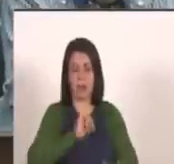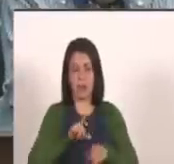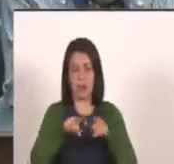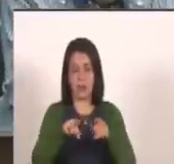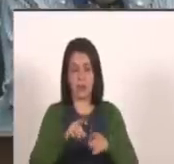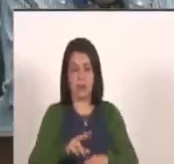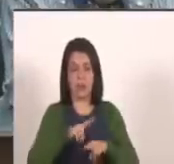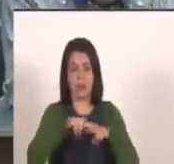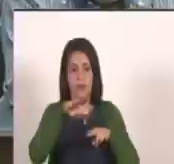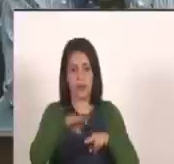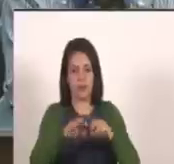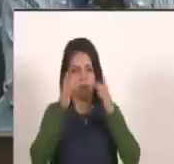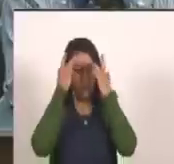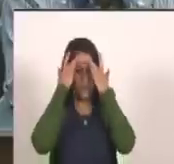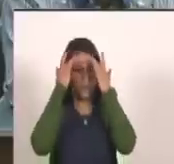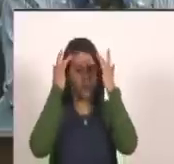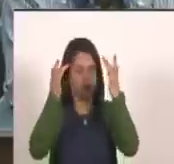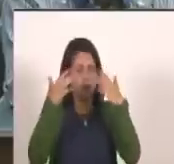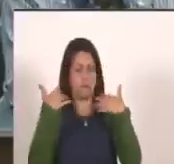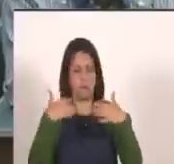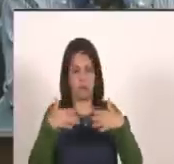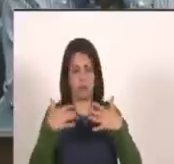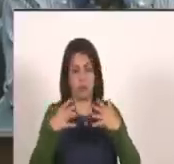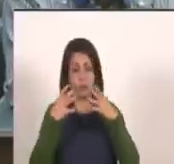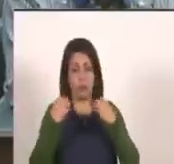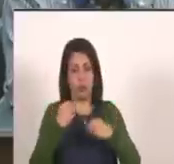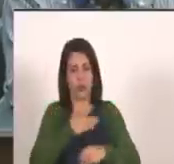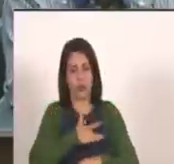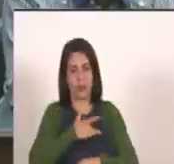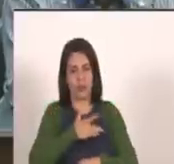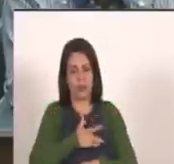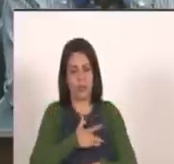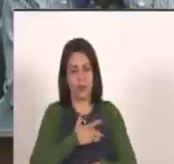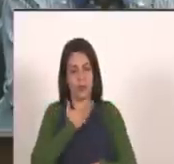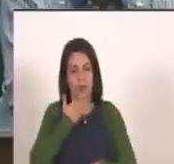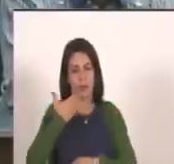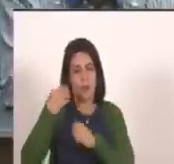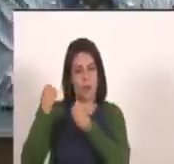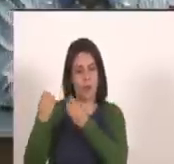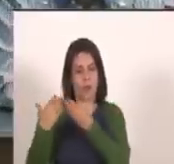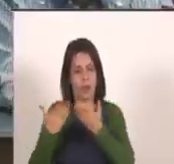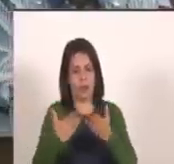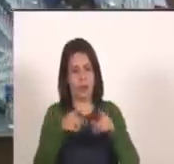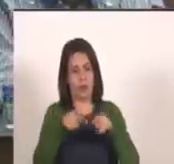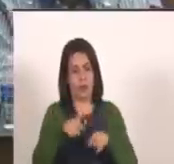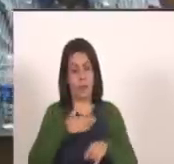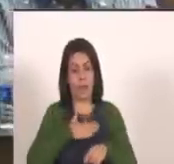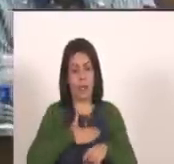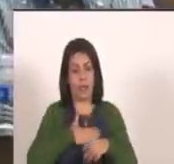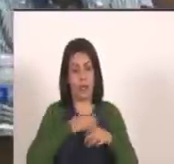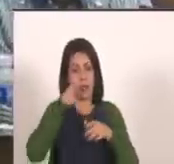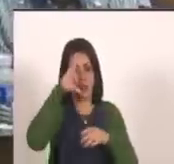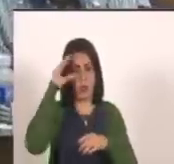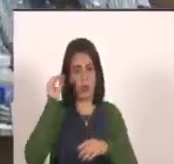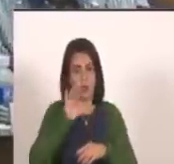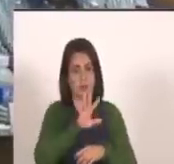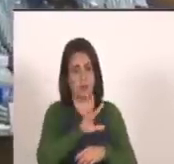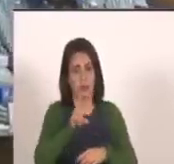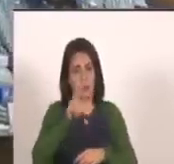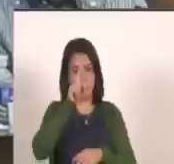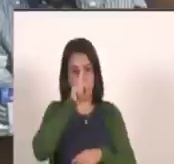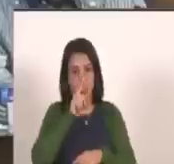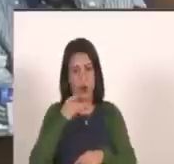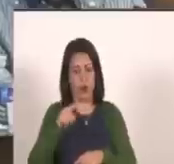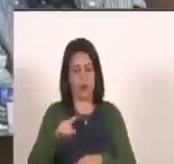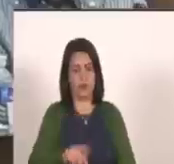discapacidad, es un niño demasiado inteligente, demasiado sensible, y la mejor bendición que me ha enviado Dios en estos 52 años de